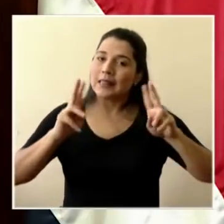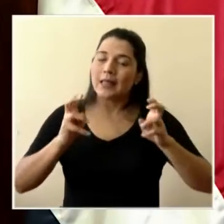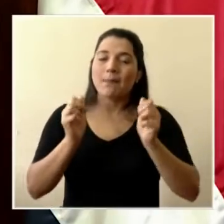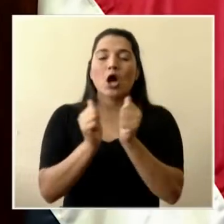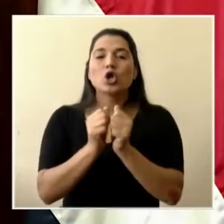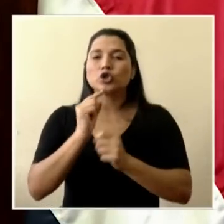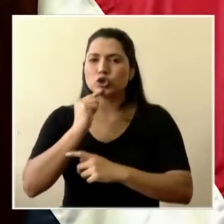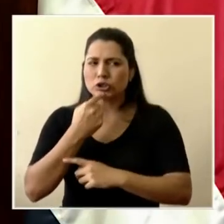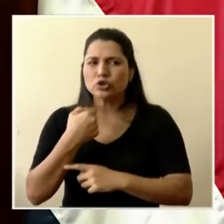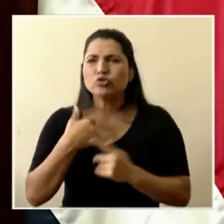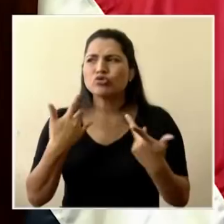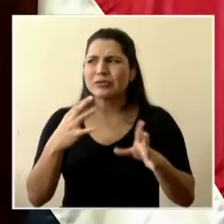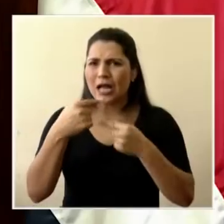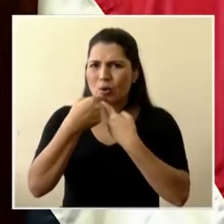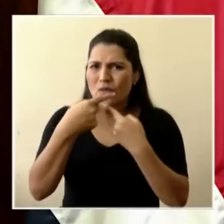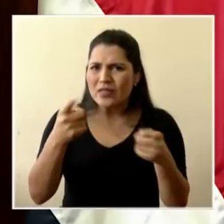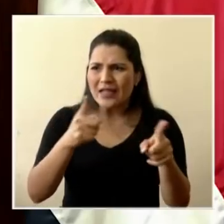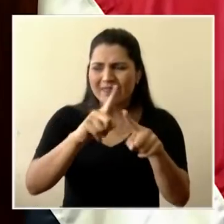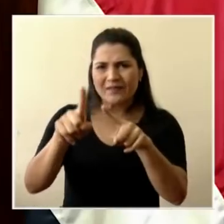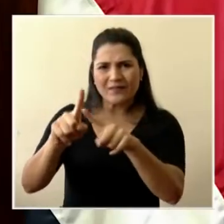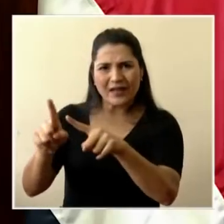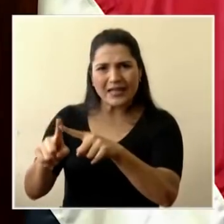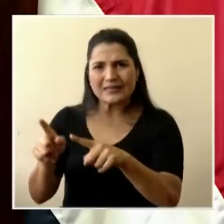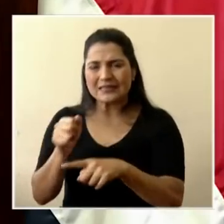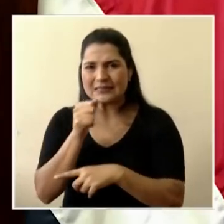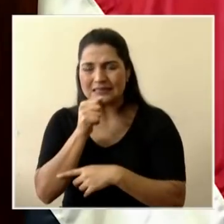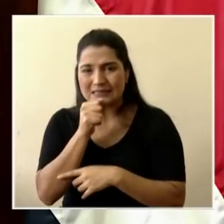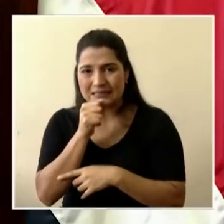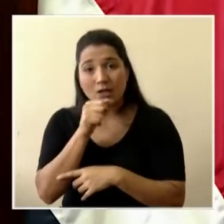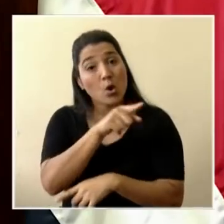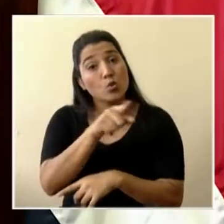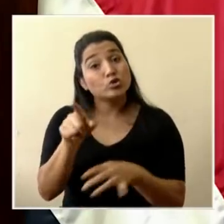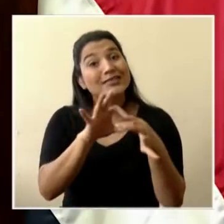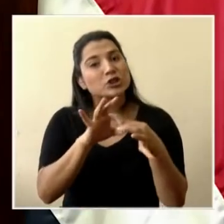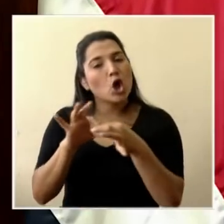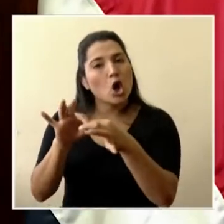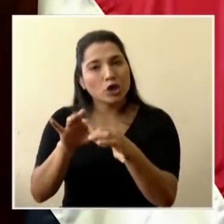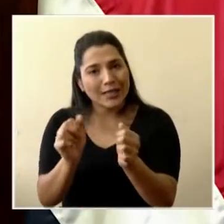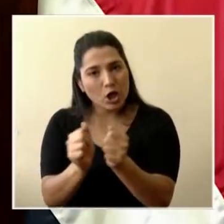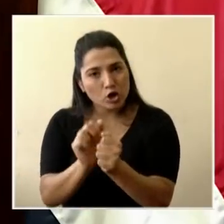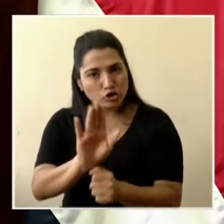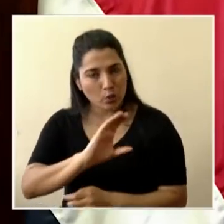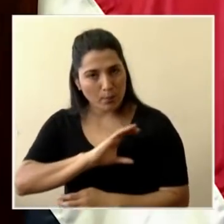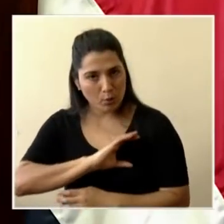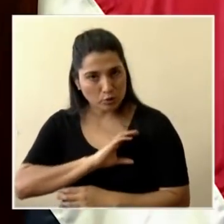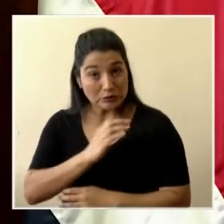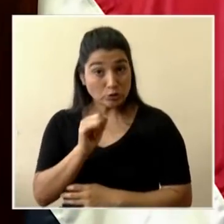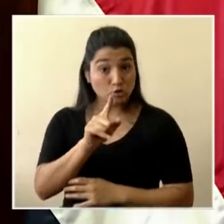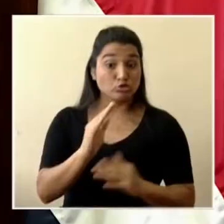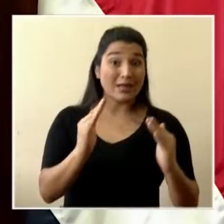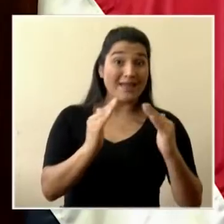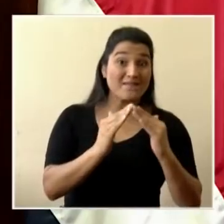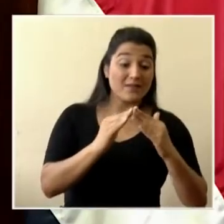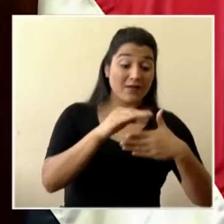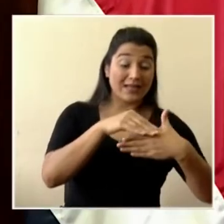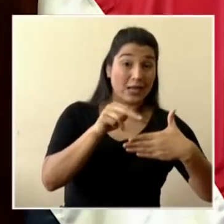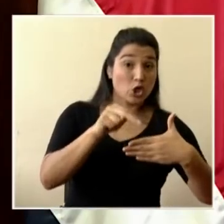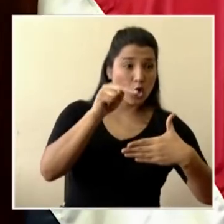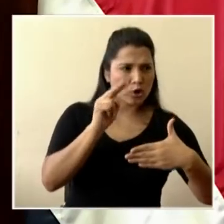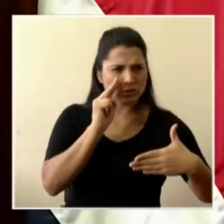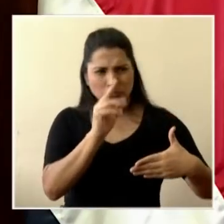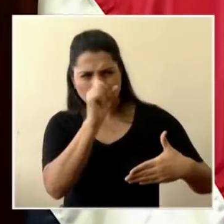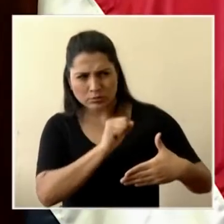que algunas personas así lo han hecho. Coordine con la policía local. Si usted es un vecino de la zona norte y tiene alguna información, coordine